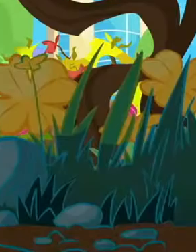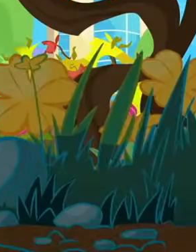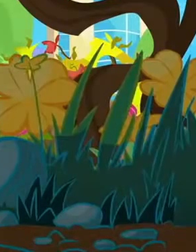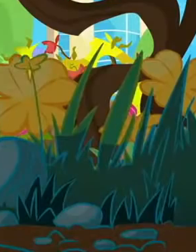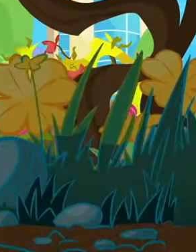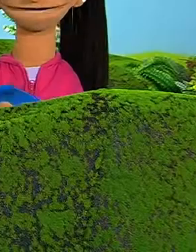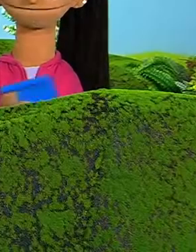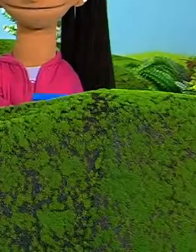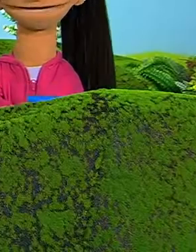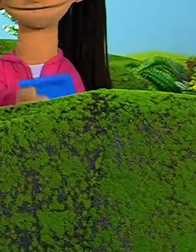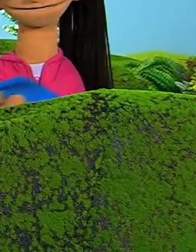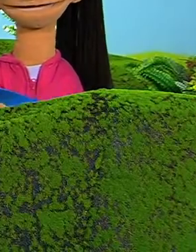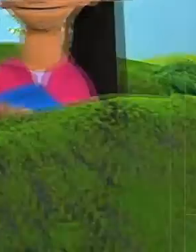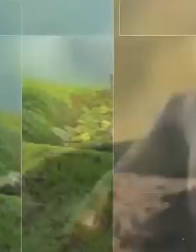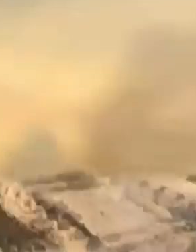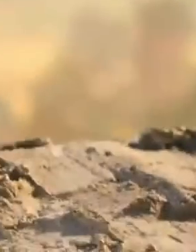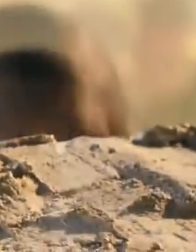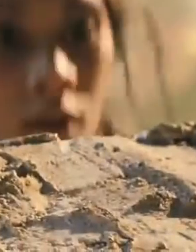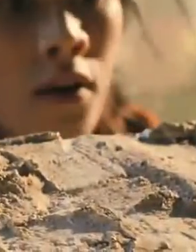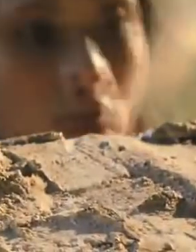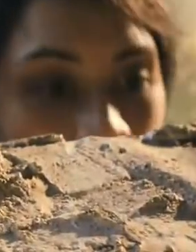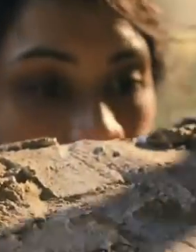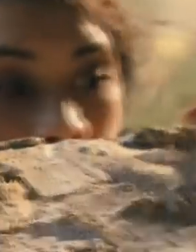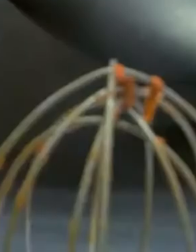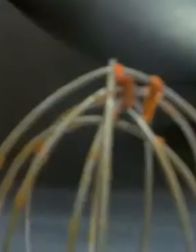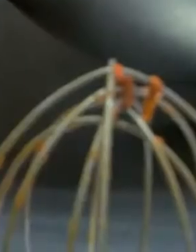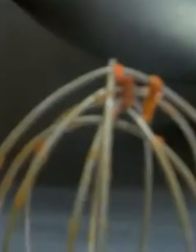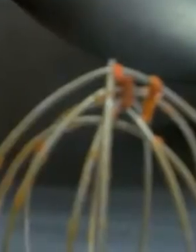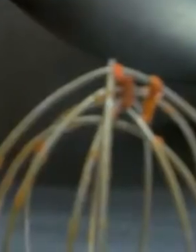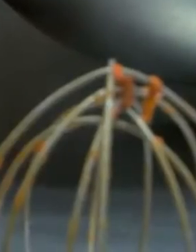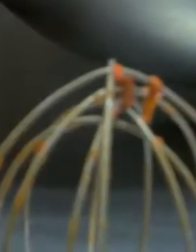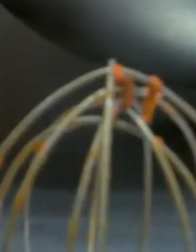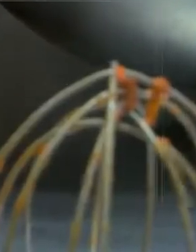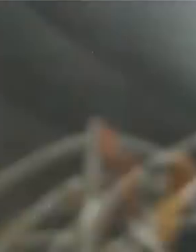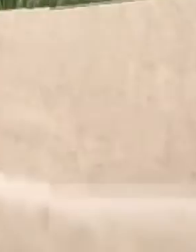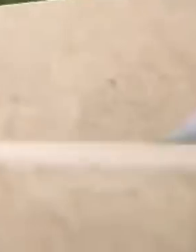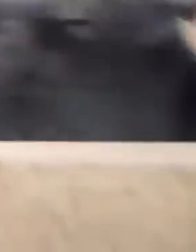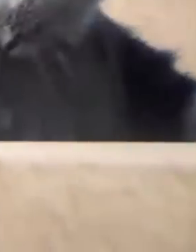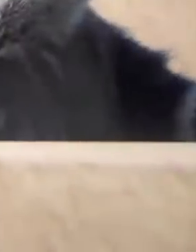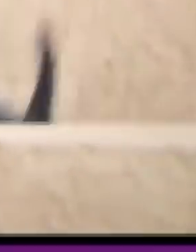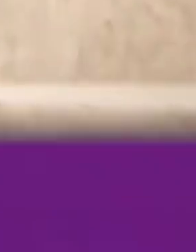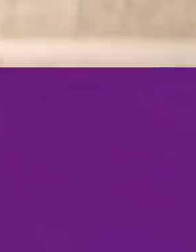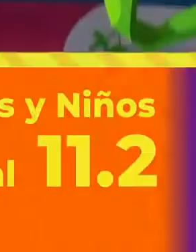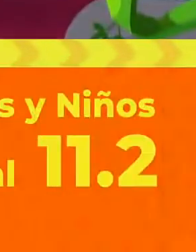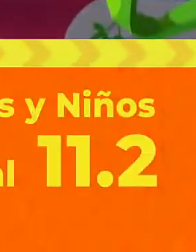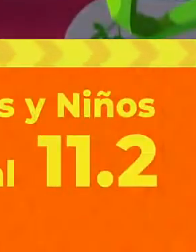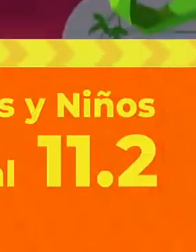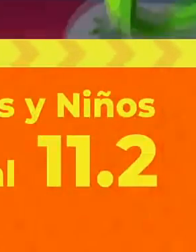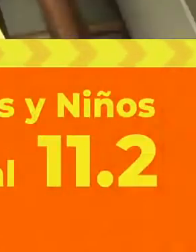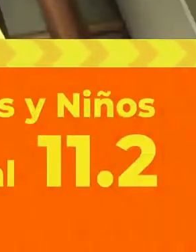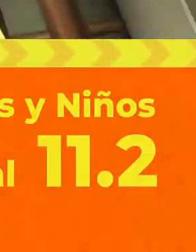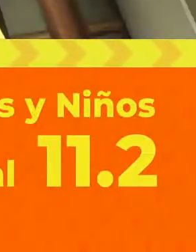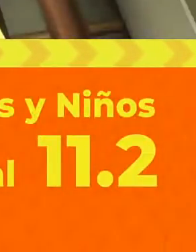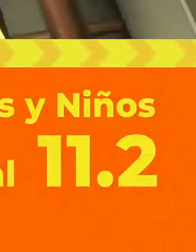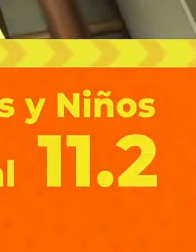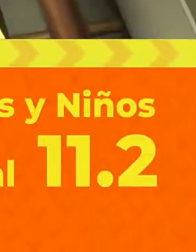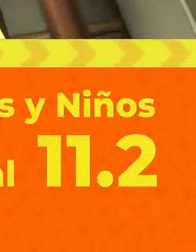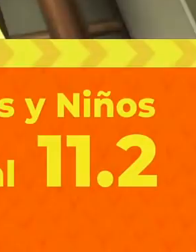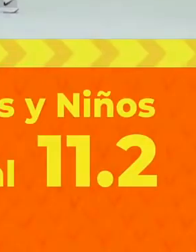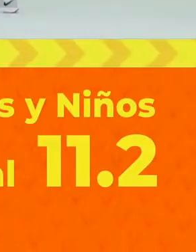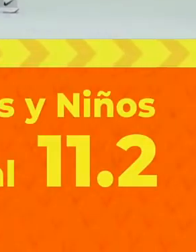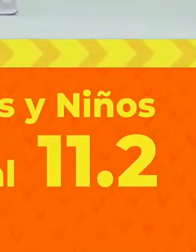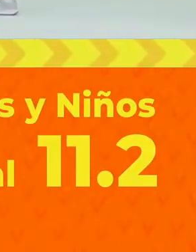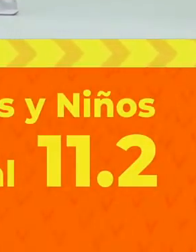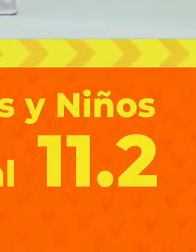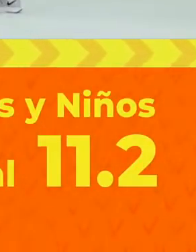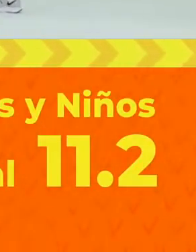programación especialmente para tus niñas y niños y para toda la familia. Recuerda, a partir del 1 de agosto en la